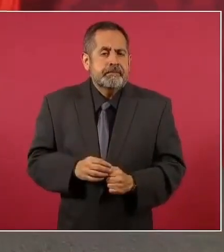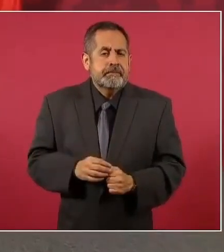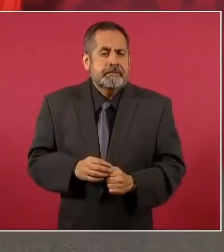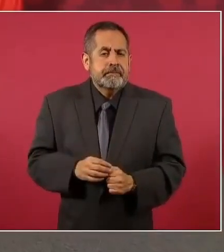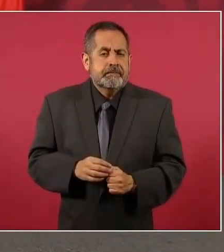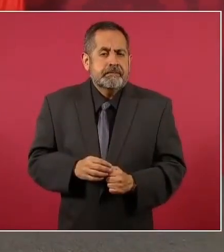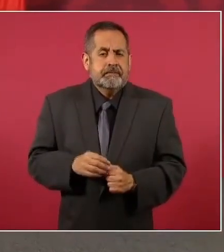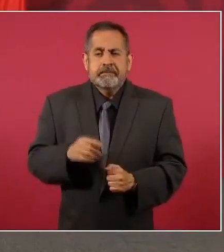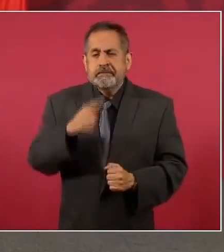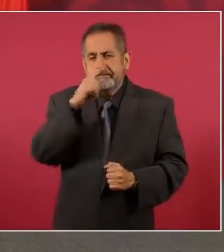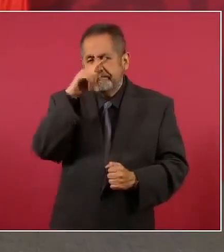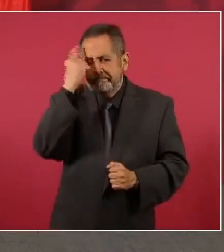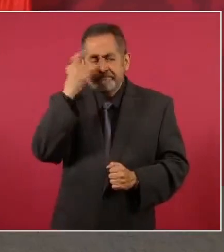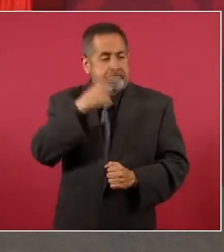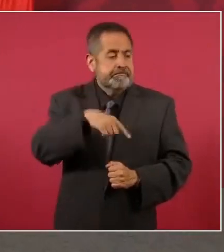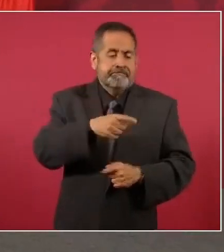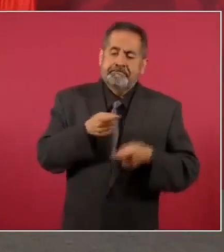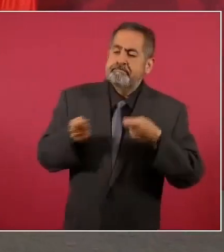susceptibles de manipulación,